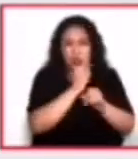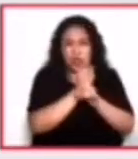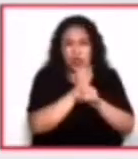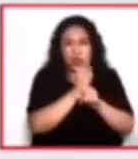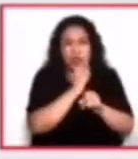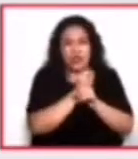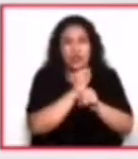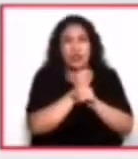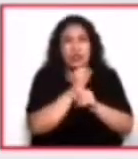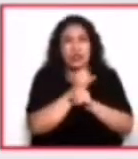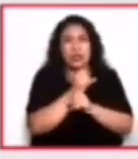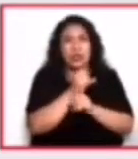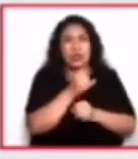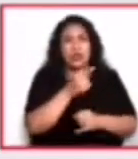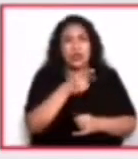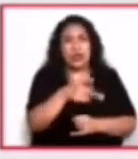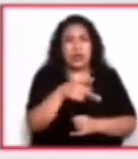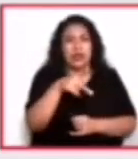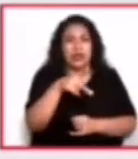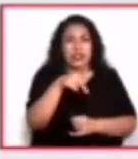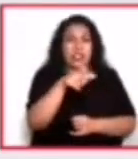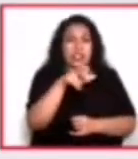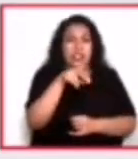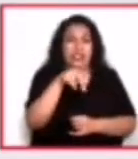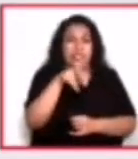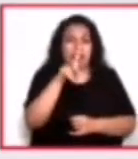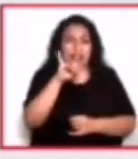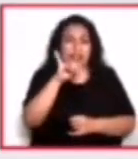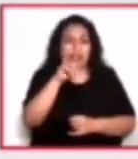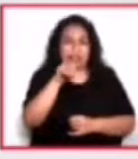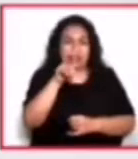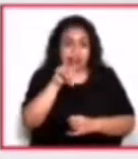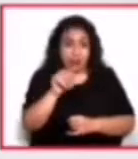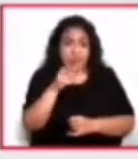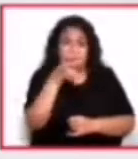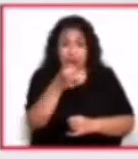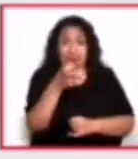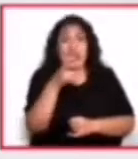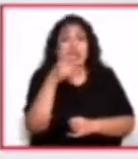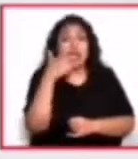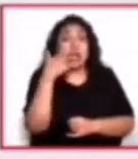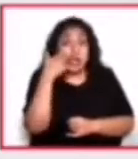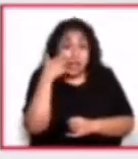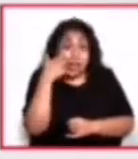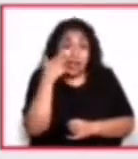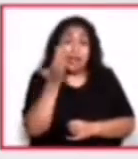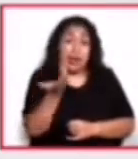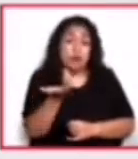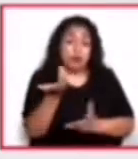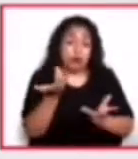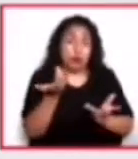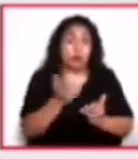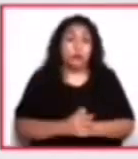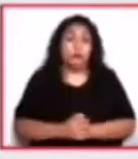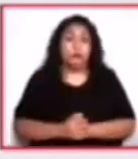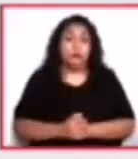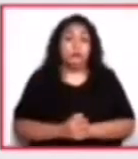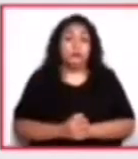llamamos Dizashisa. Y ese seminario web pues tiene la intención